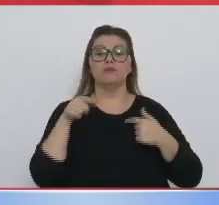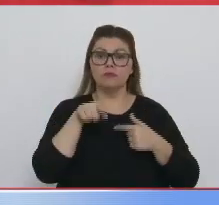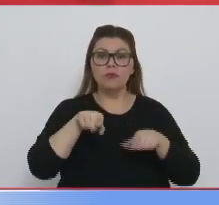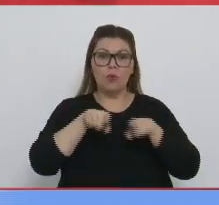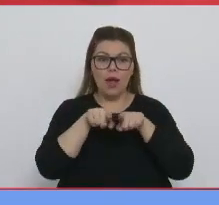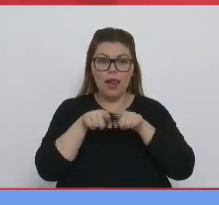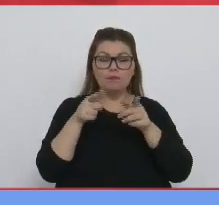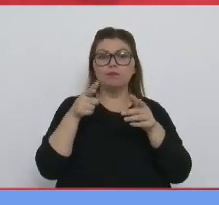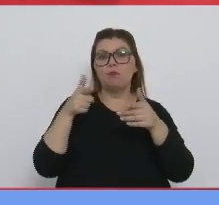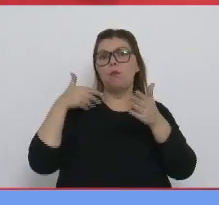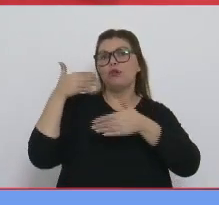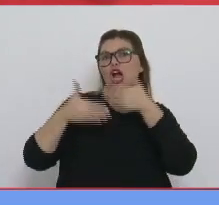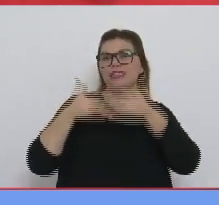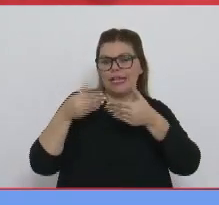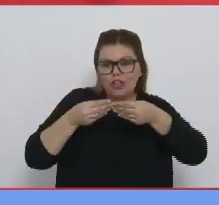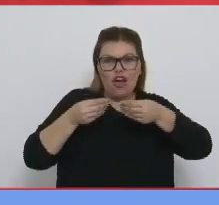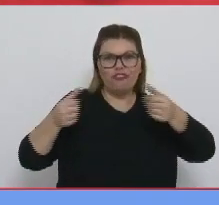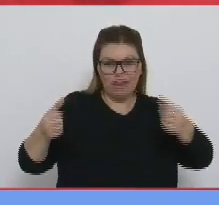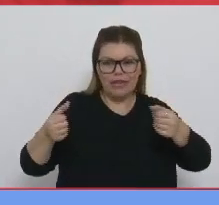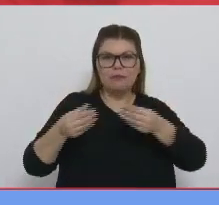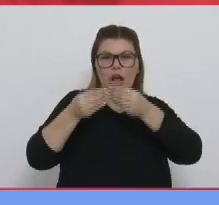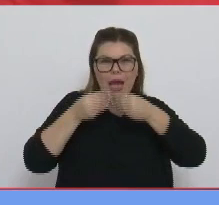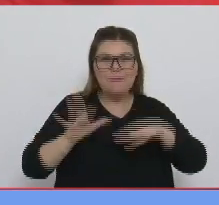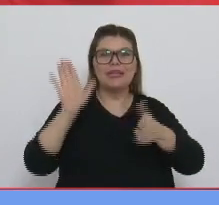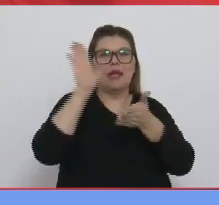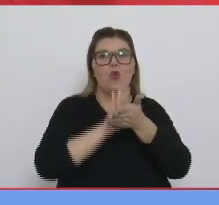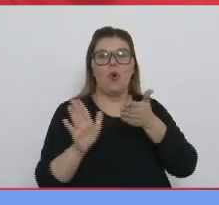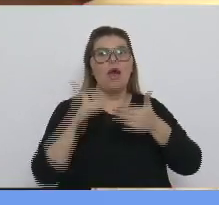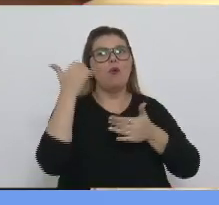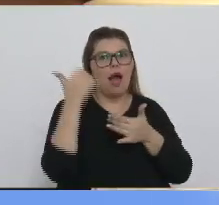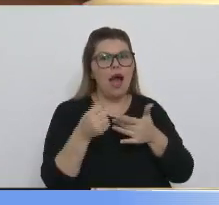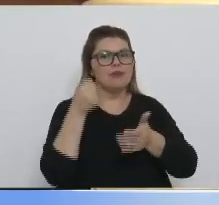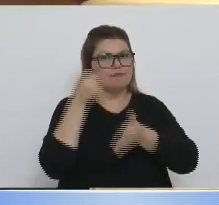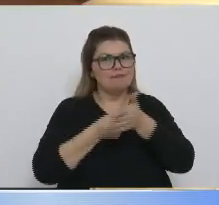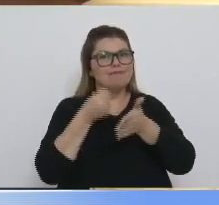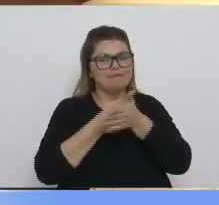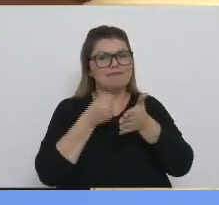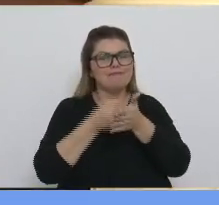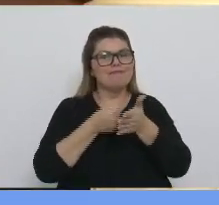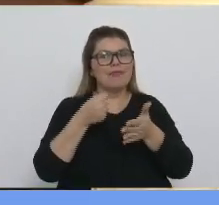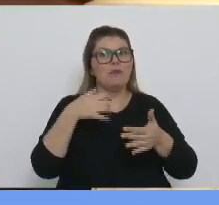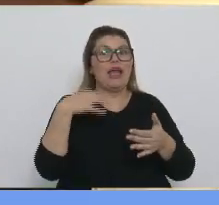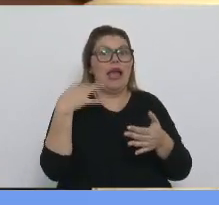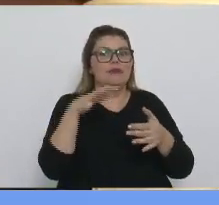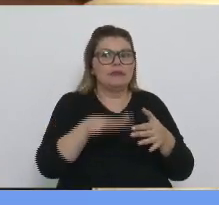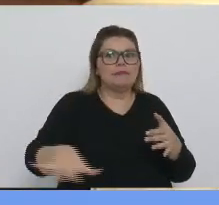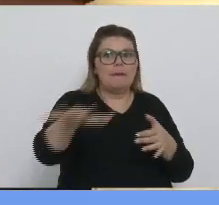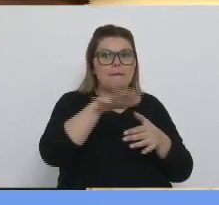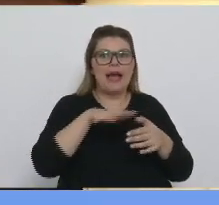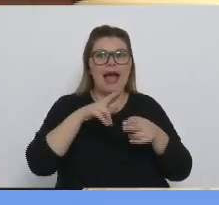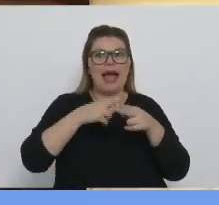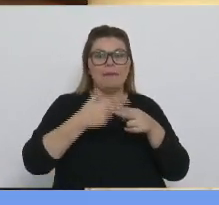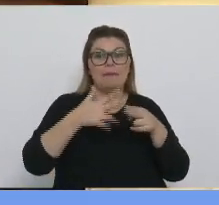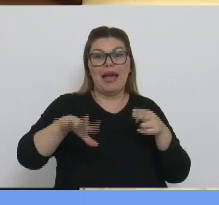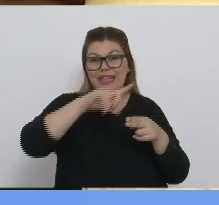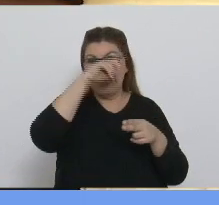el inicio de otro mucho más desafiante porque tenemos que lograr desarrollar todo el potencial de estos parques y reservas